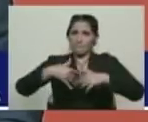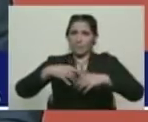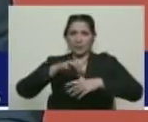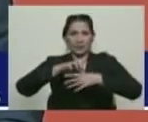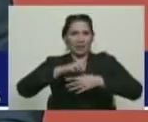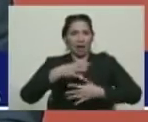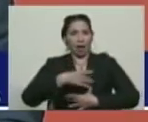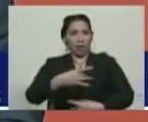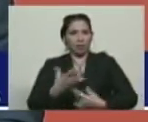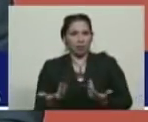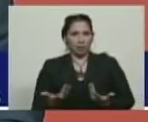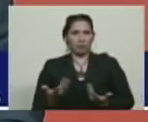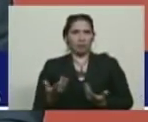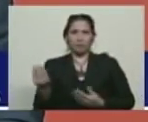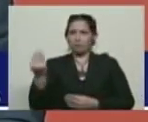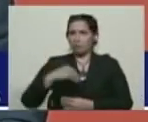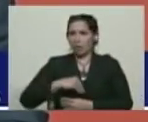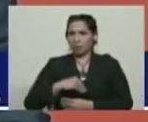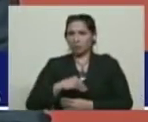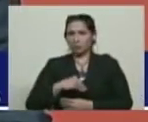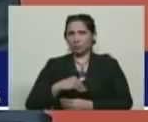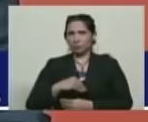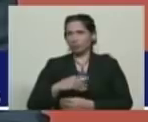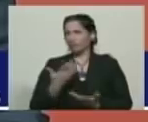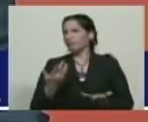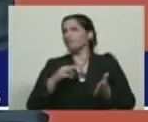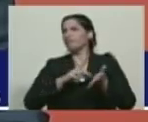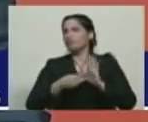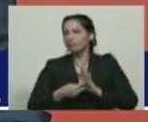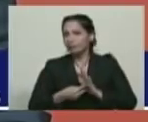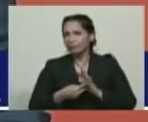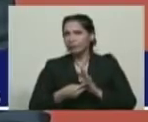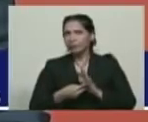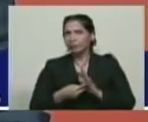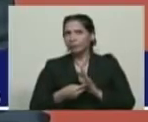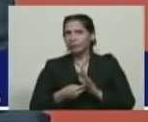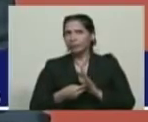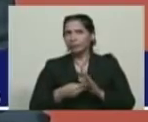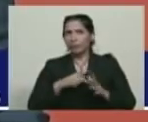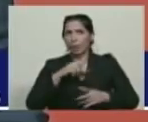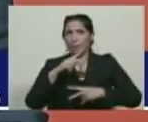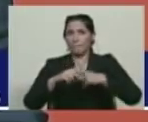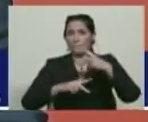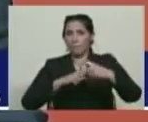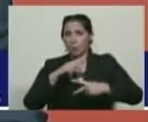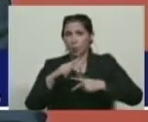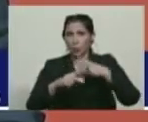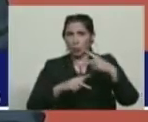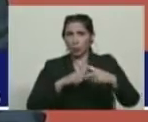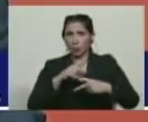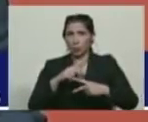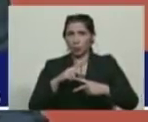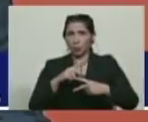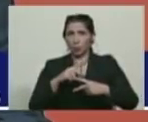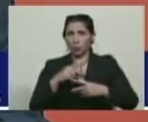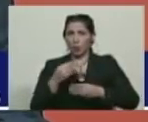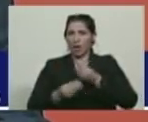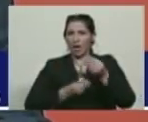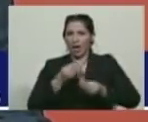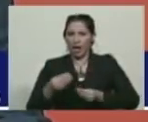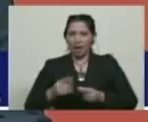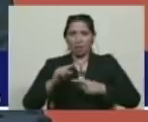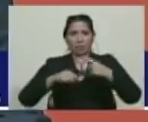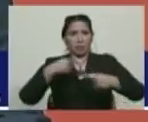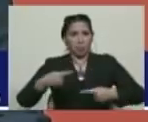interesa es los subproductos que se generan luego del sacrificio